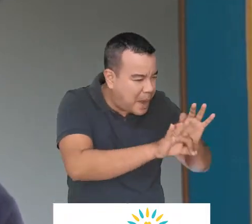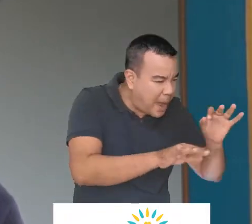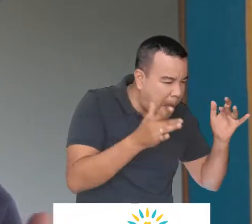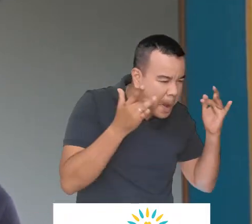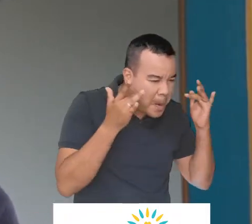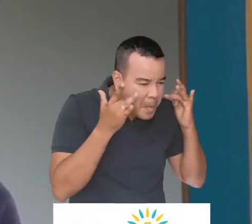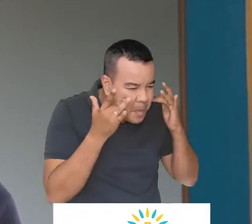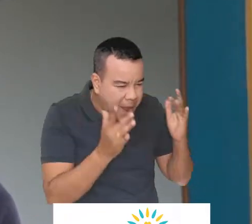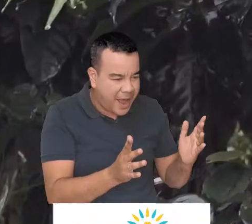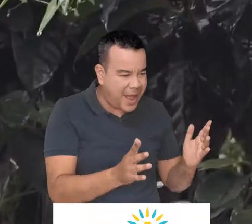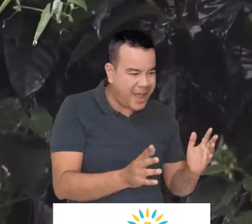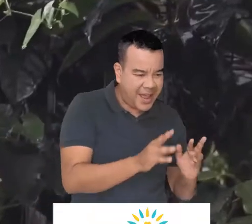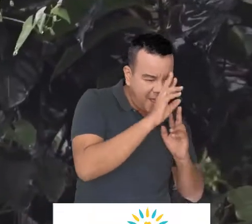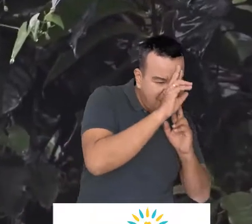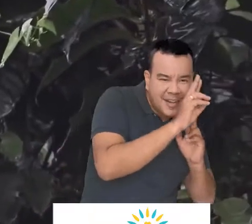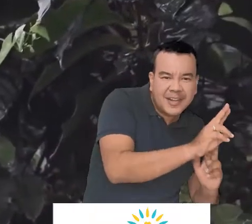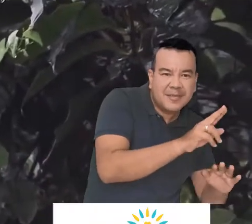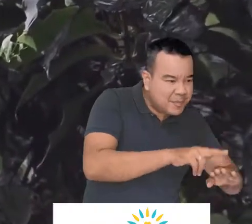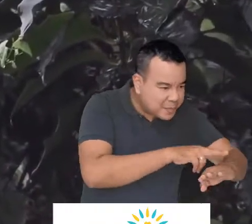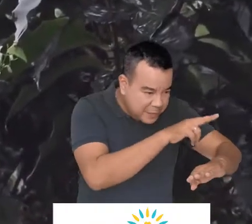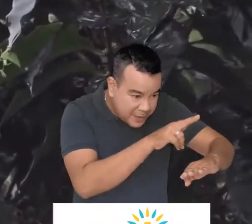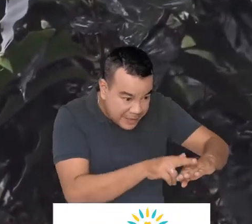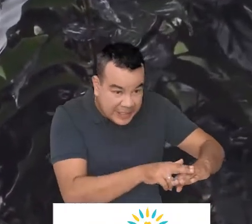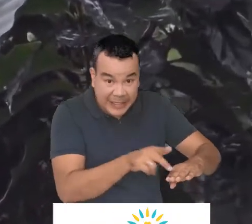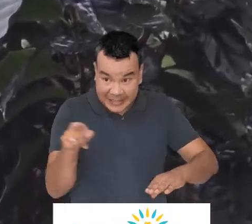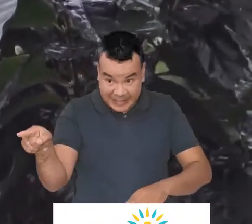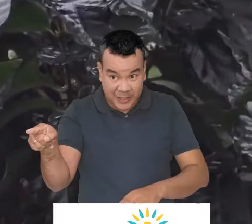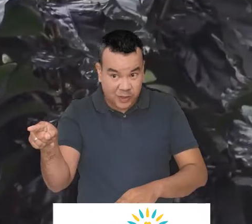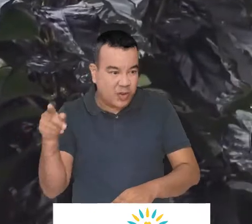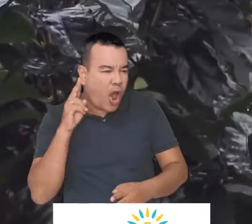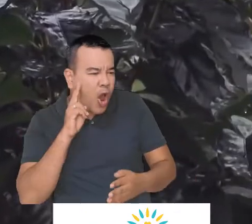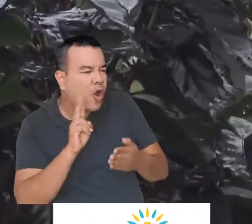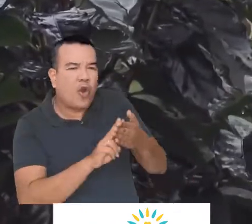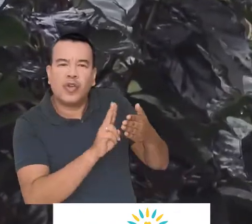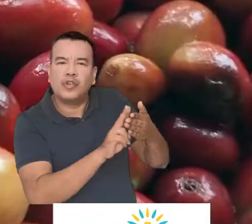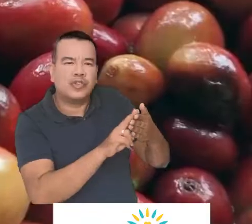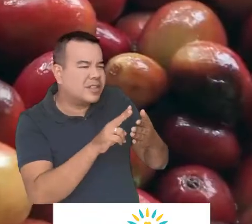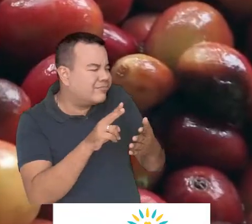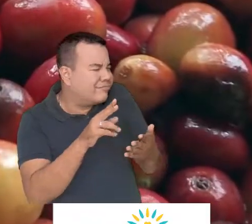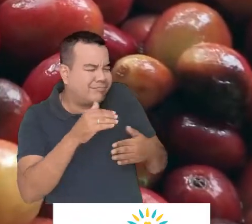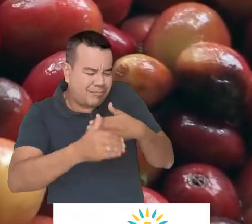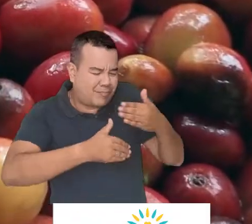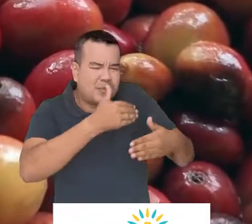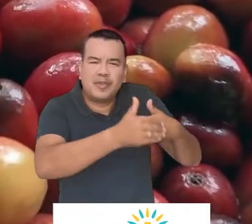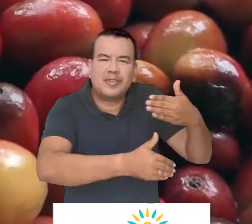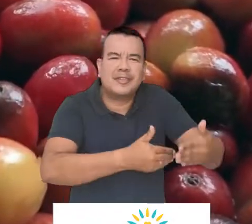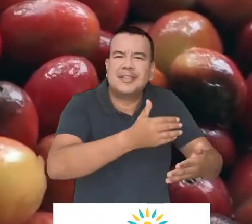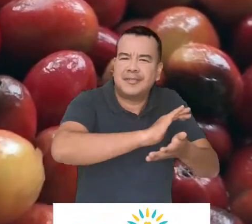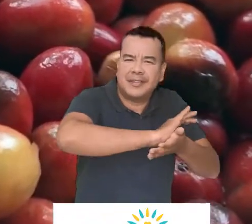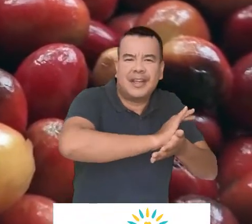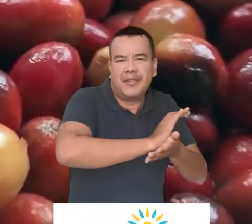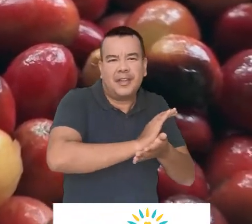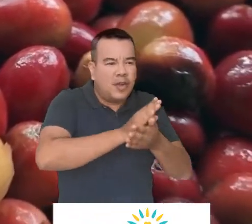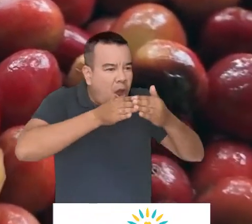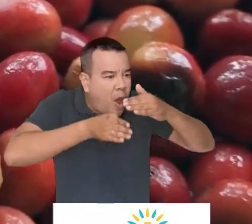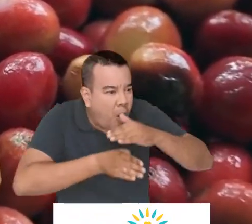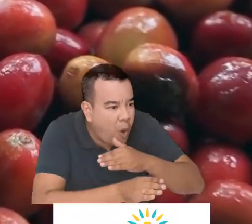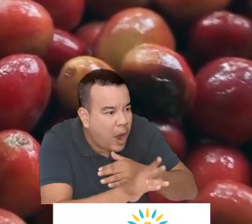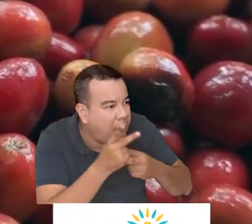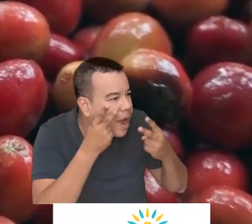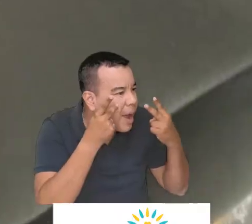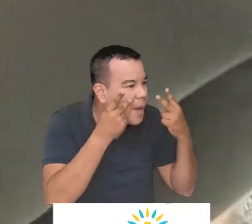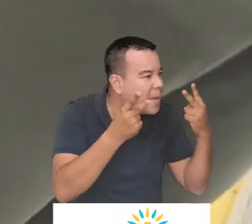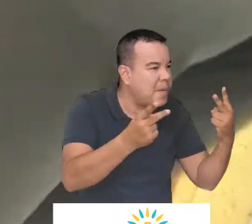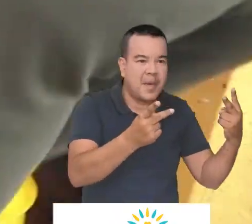cuidado y con respeto hacia la naturaleza, pueden conocer el proceso desde el árbol hasta la taza, introduciéndose en el